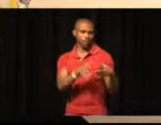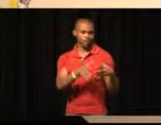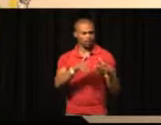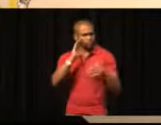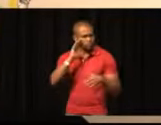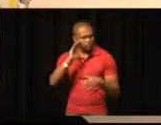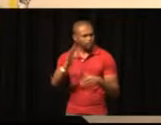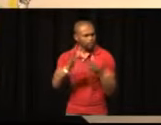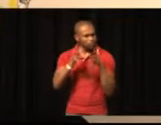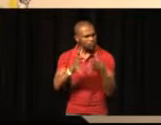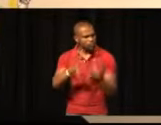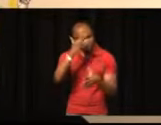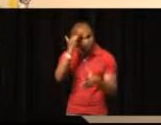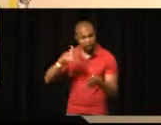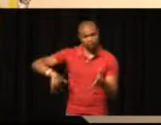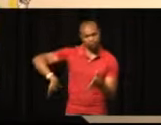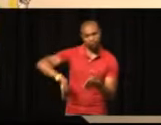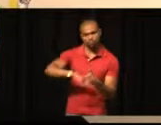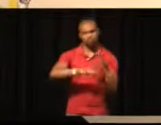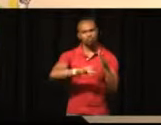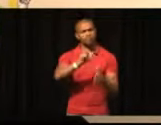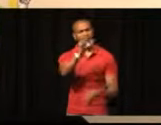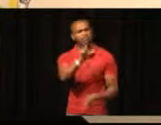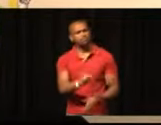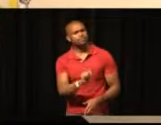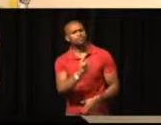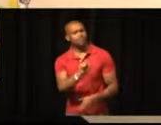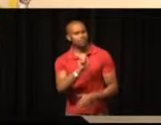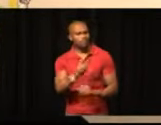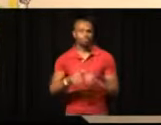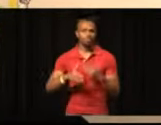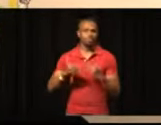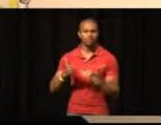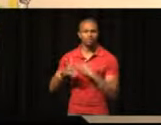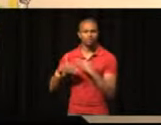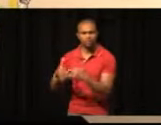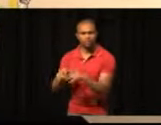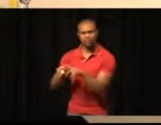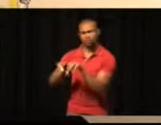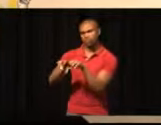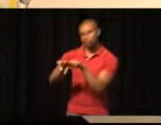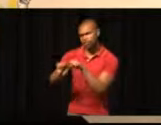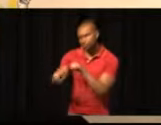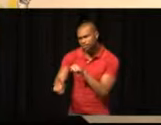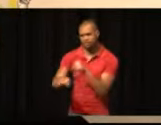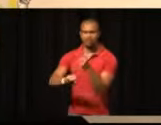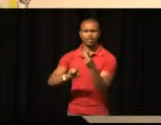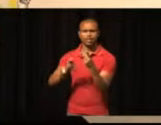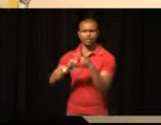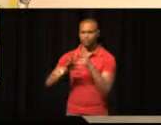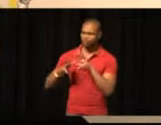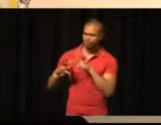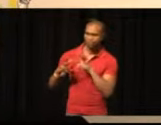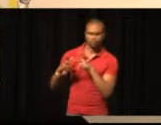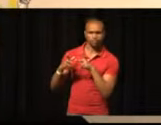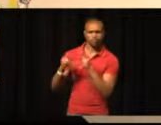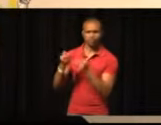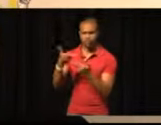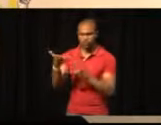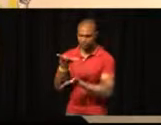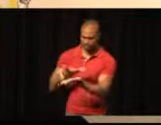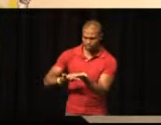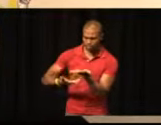el foco principal es el que le va a pegar la patada a la pelota. Entonces, desde su formación, todo